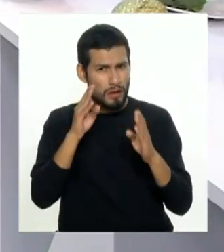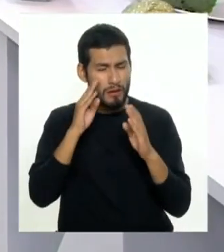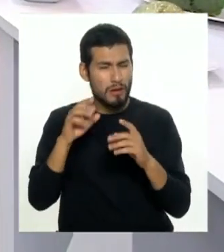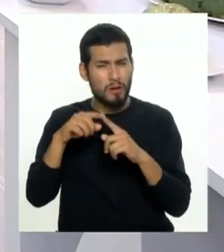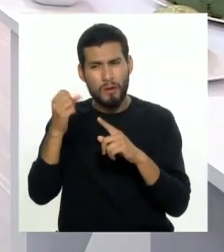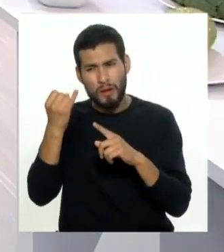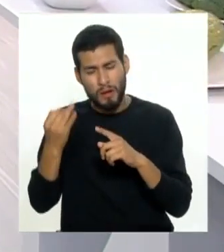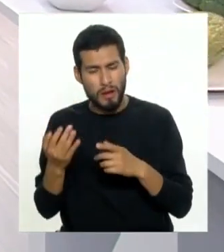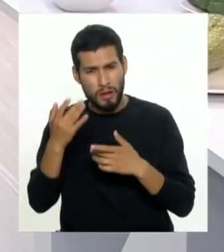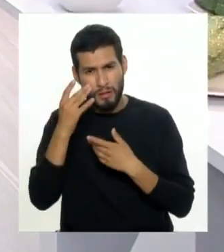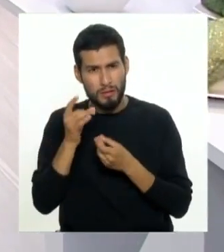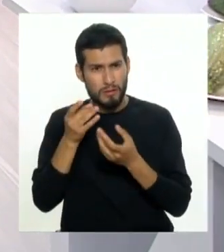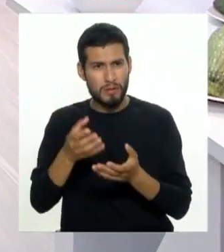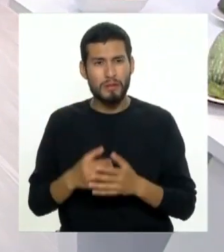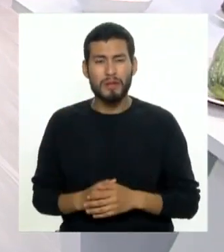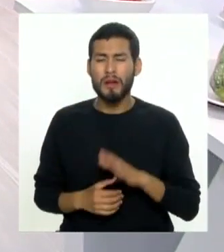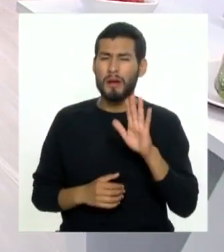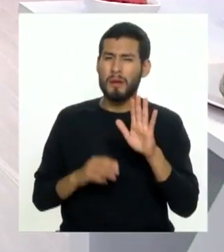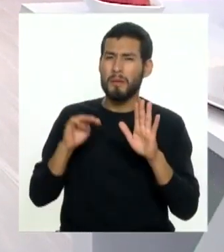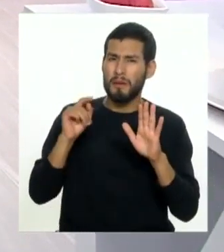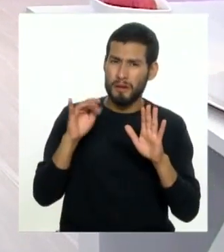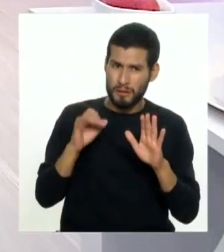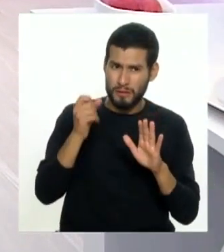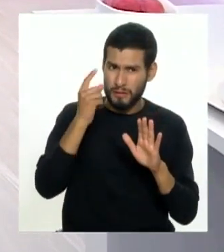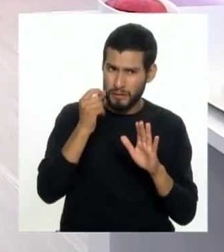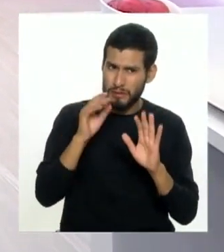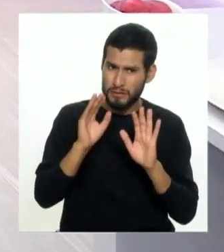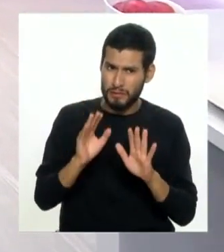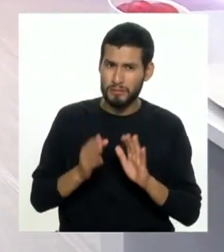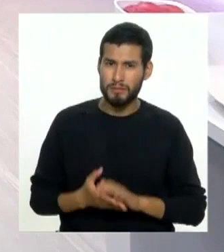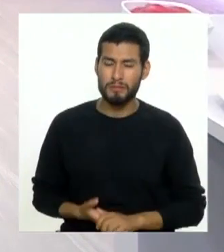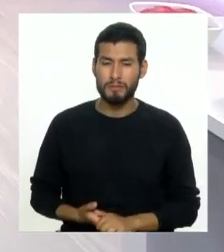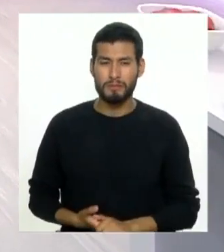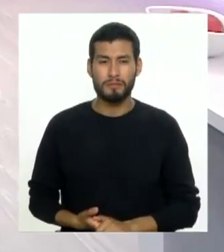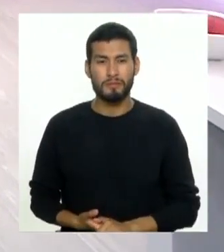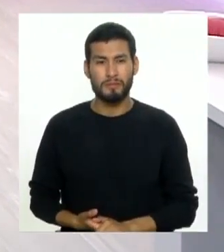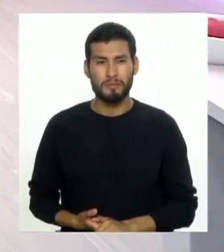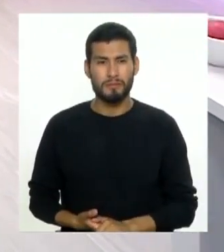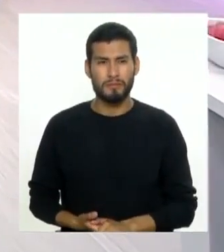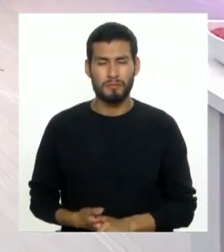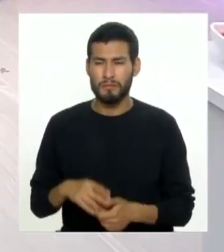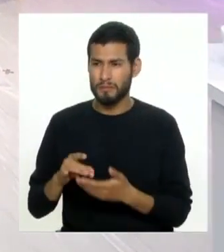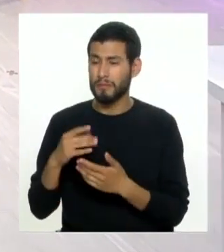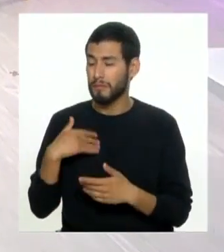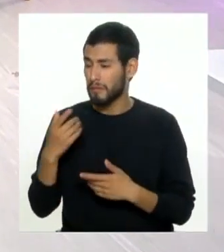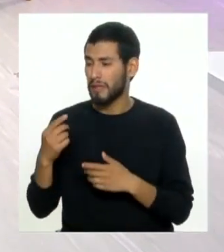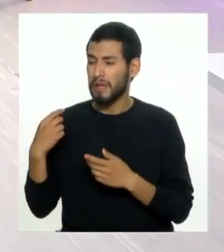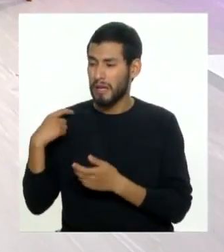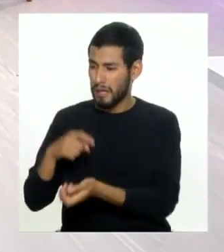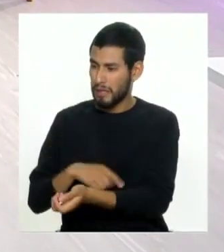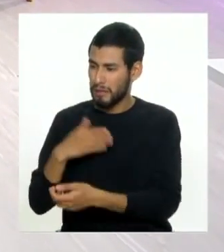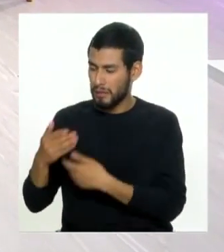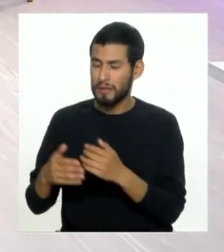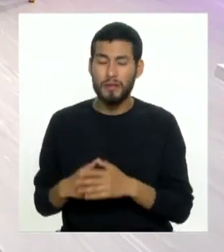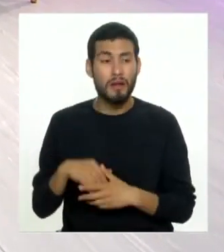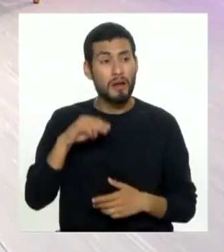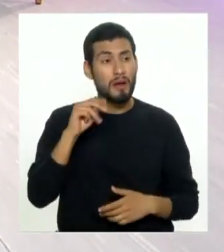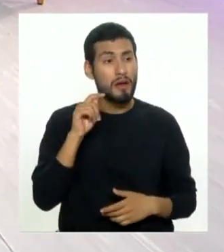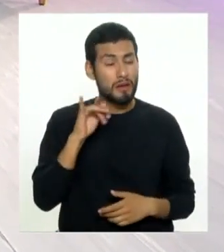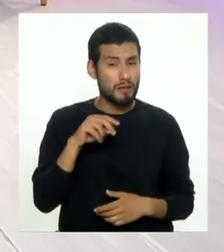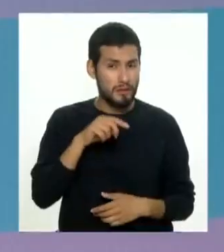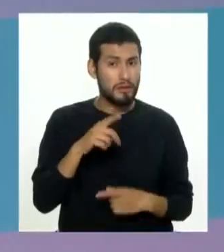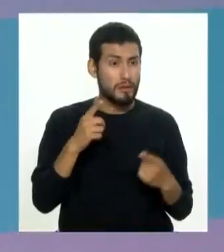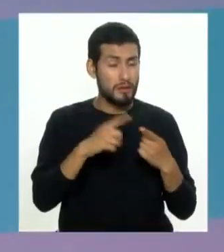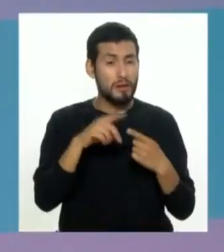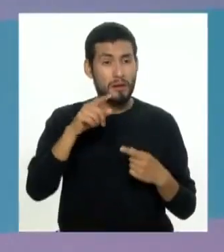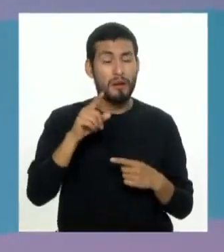alternativas? Ok, Martín, entendimos. Tratamientos alternativos y si es genético, ¿no? Sí, gracias, Martín. Esto, la